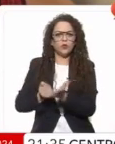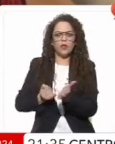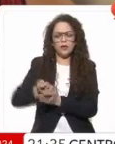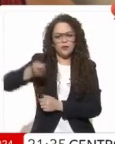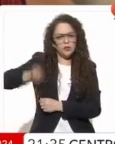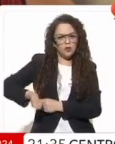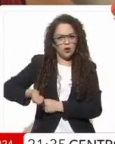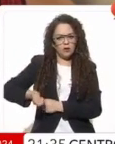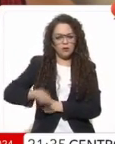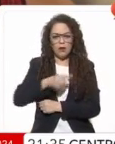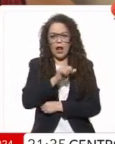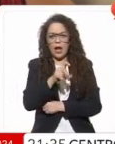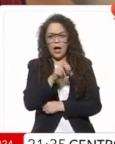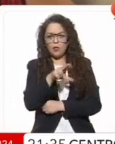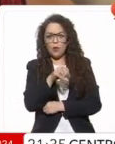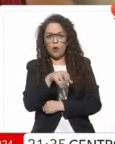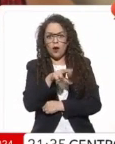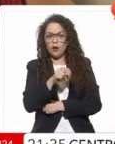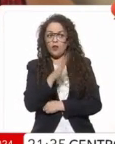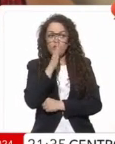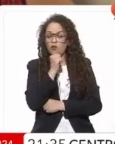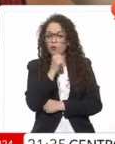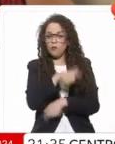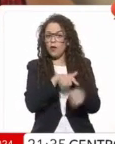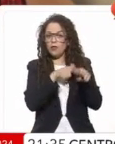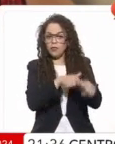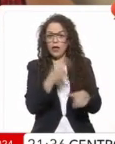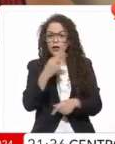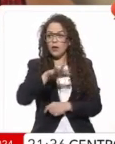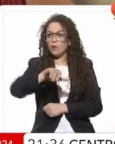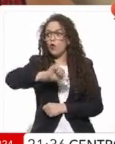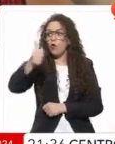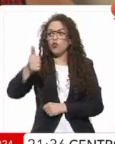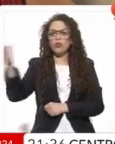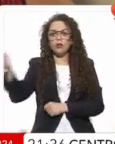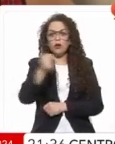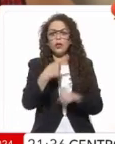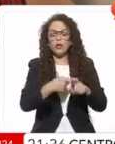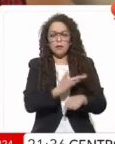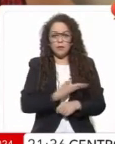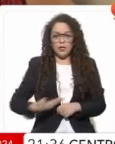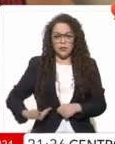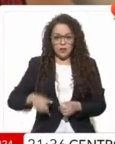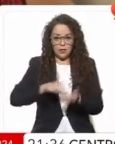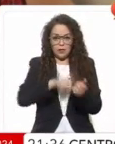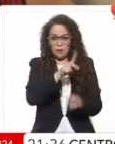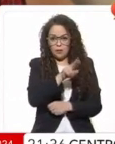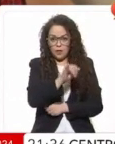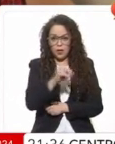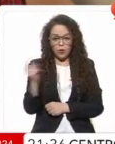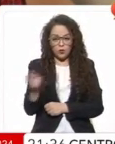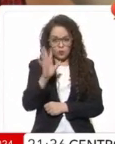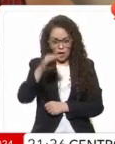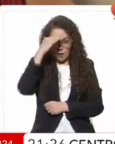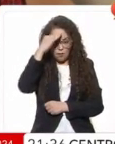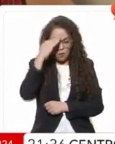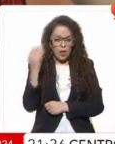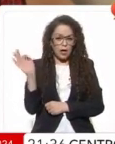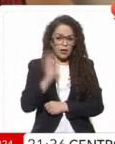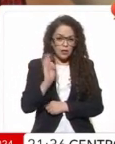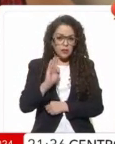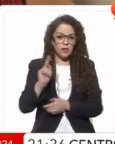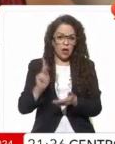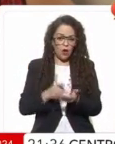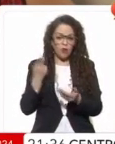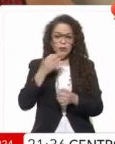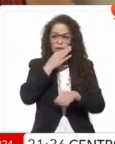Moreno no podría reelegirse y habría que buscar a otro presidente. ¿Han pensado ustedes en convocar a una asamblea para que se